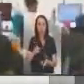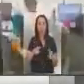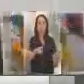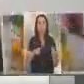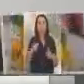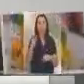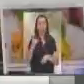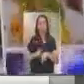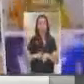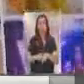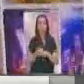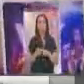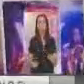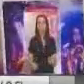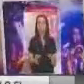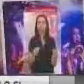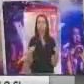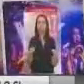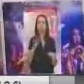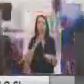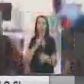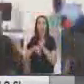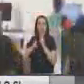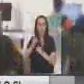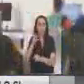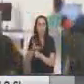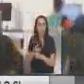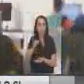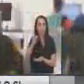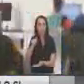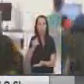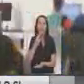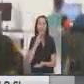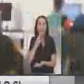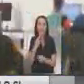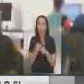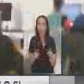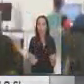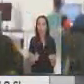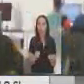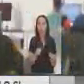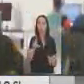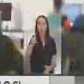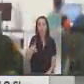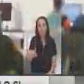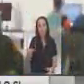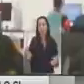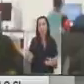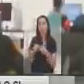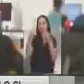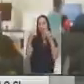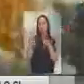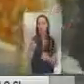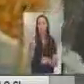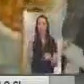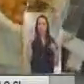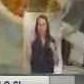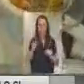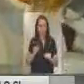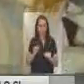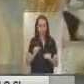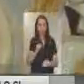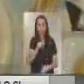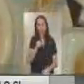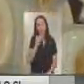tres tiempos, en muchos casos con bebidas incluidas, copa de vino y en todos los casos copita para brindar a las 12. Si